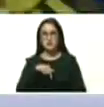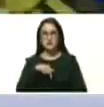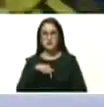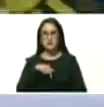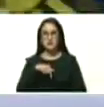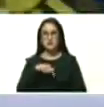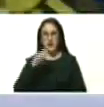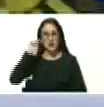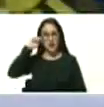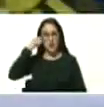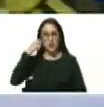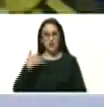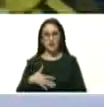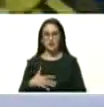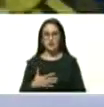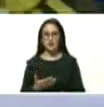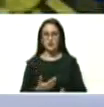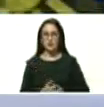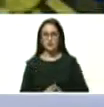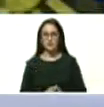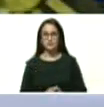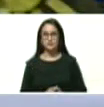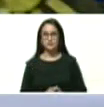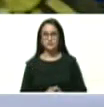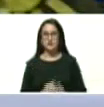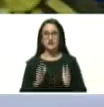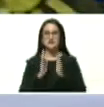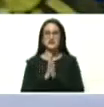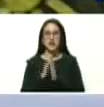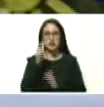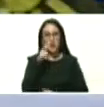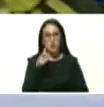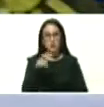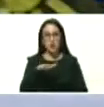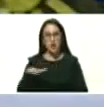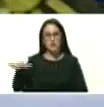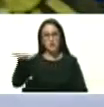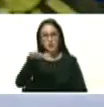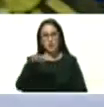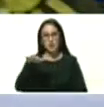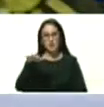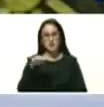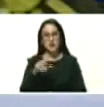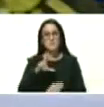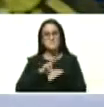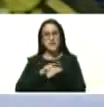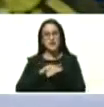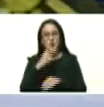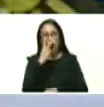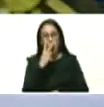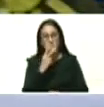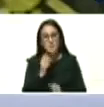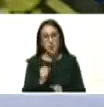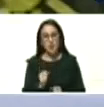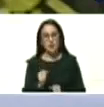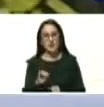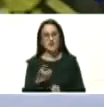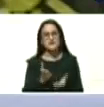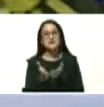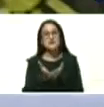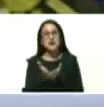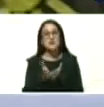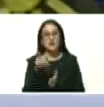precisamente recordando al santo del pueblo, al médico de los pobres, al siervo